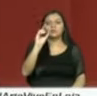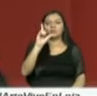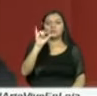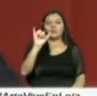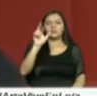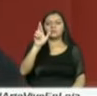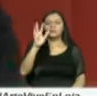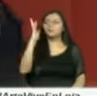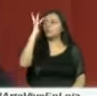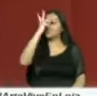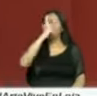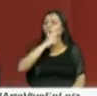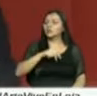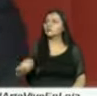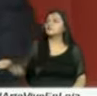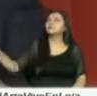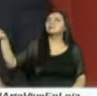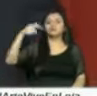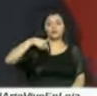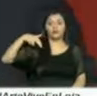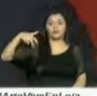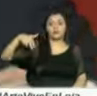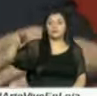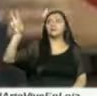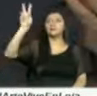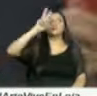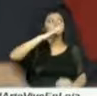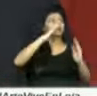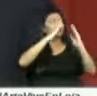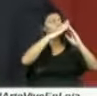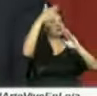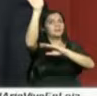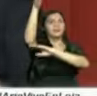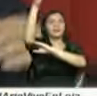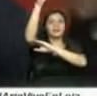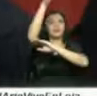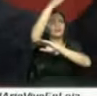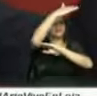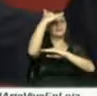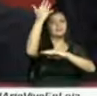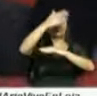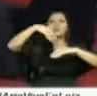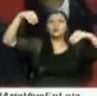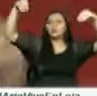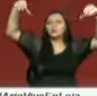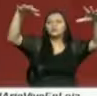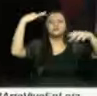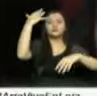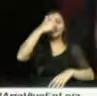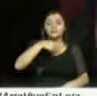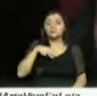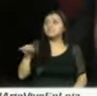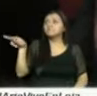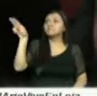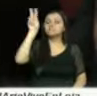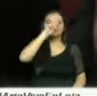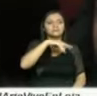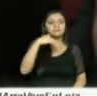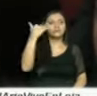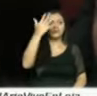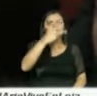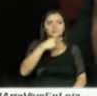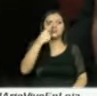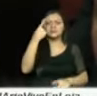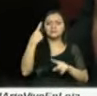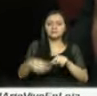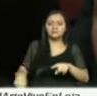qué hermosas fachadas, qué casas tan bien mantenidas, embanderadas, la iluminación que ha puesto la alcaldía,